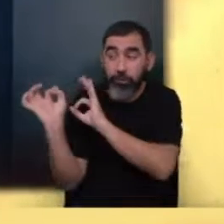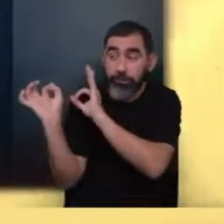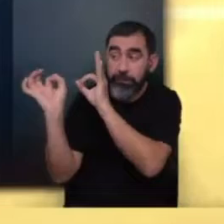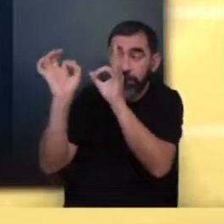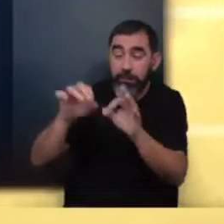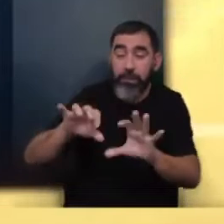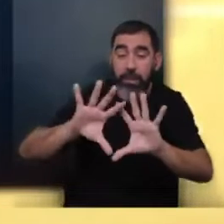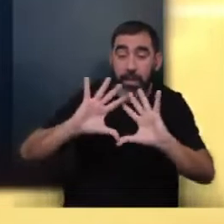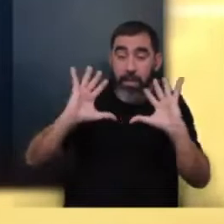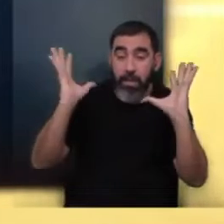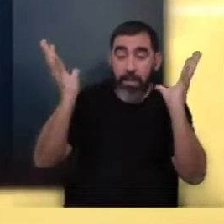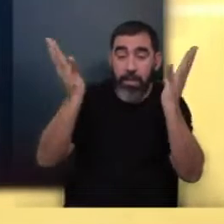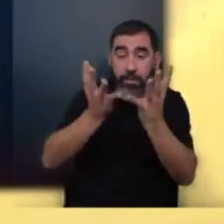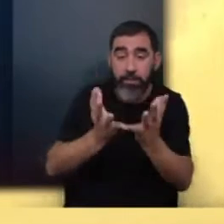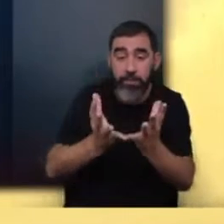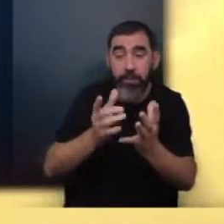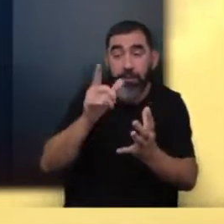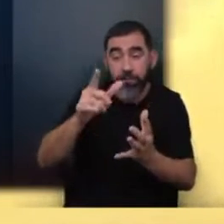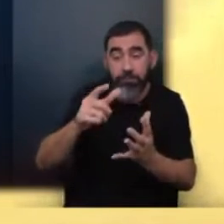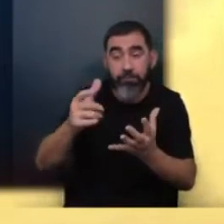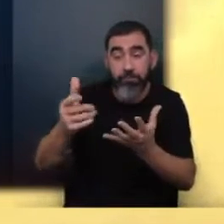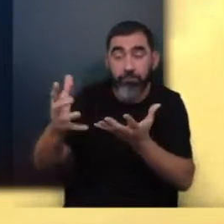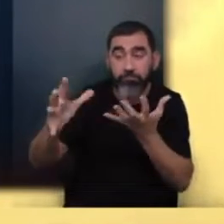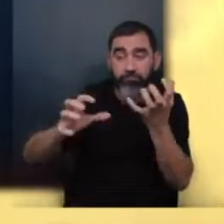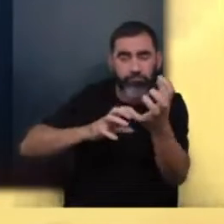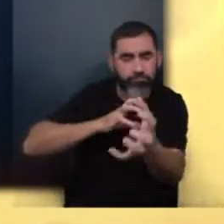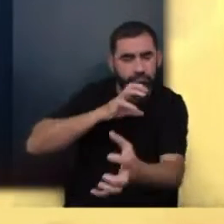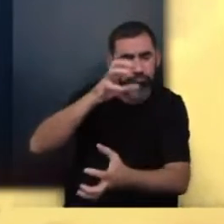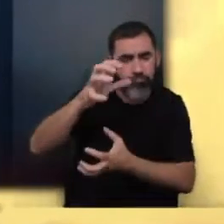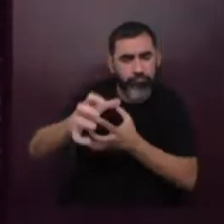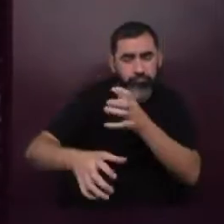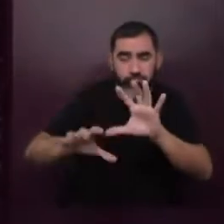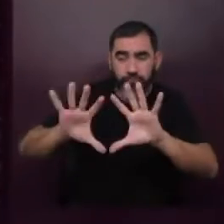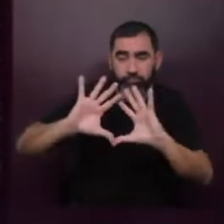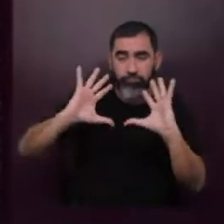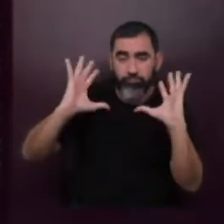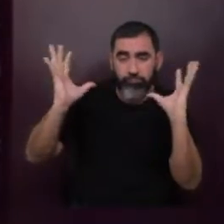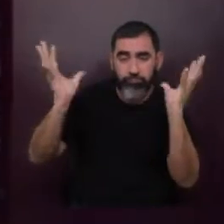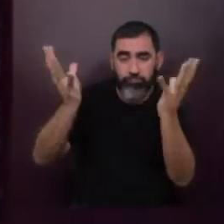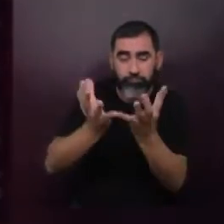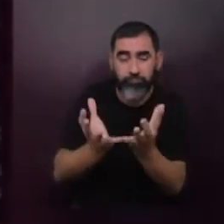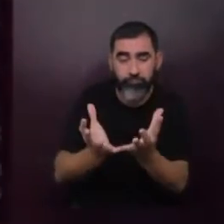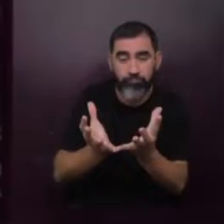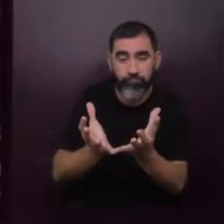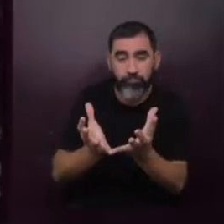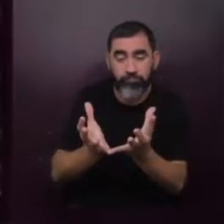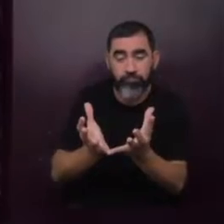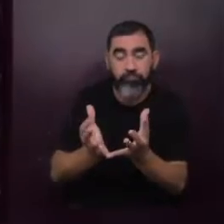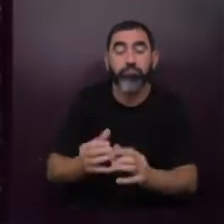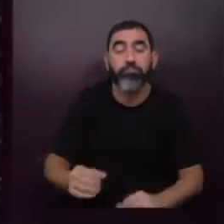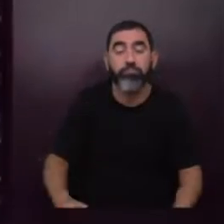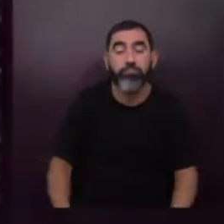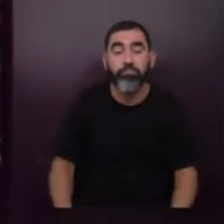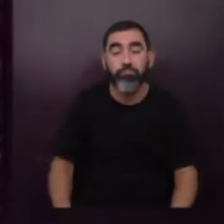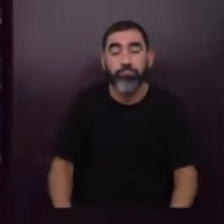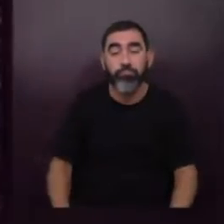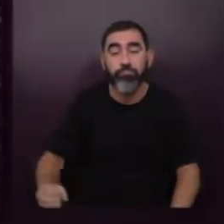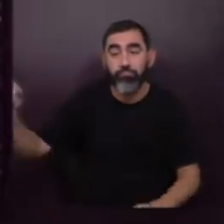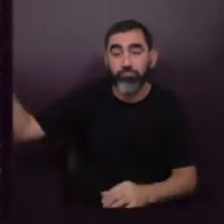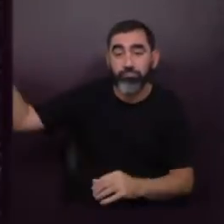que tenemos estos fenómenos de interacción entre la Tierra y la atmósfera extendida del